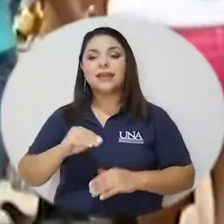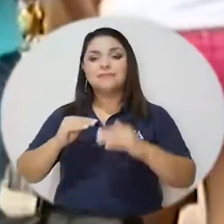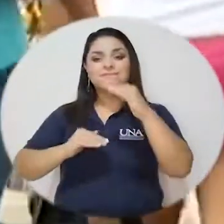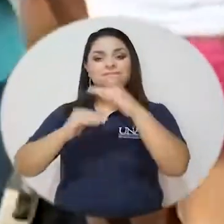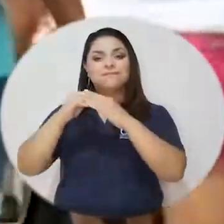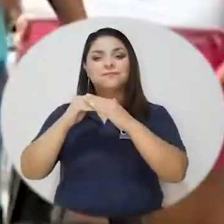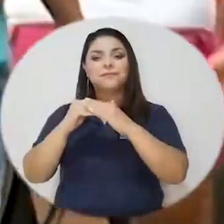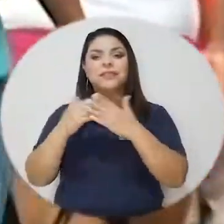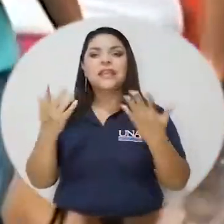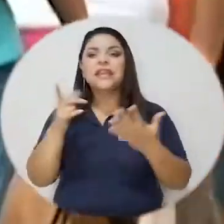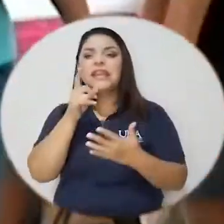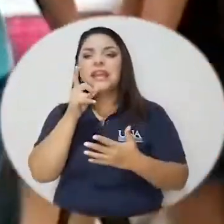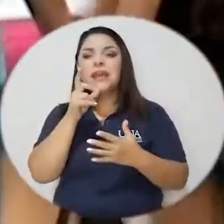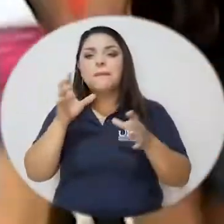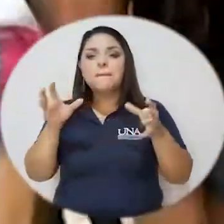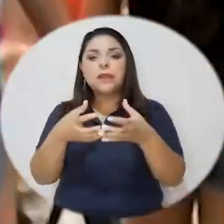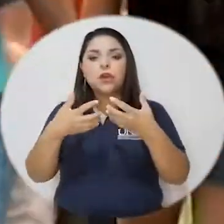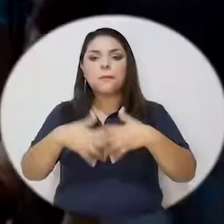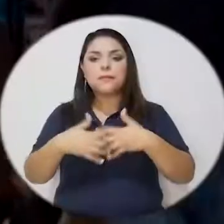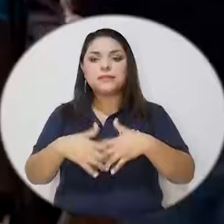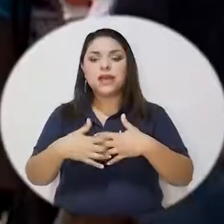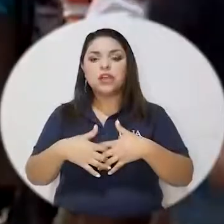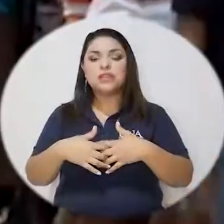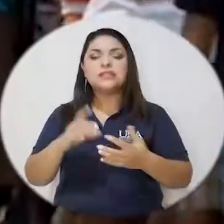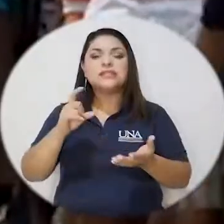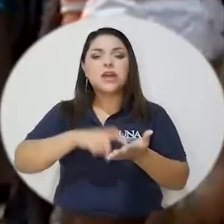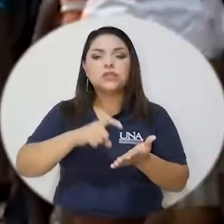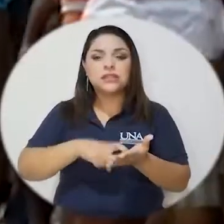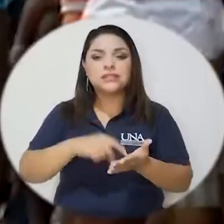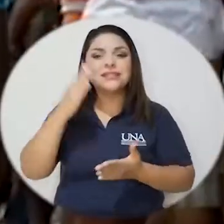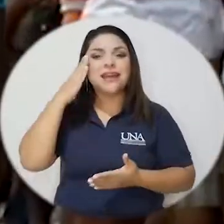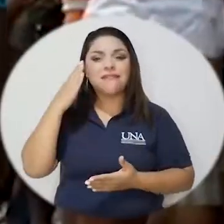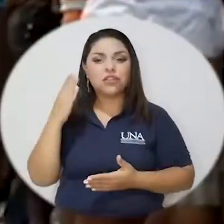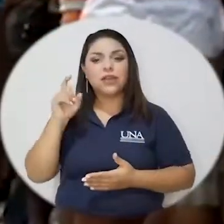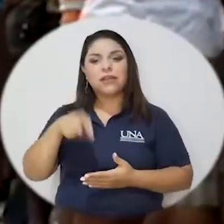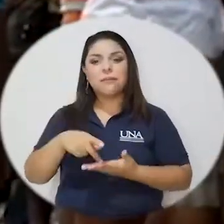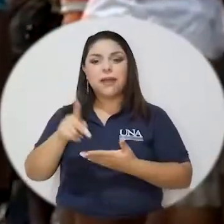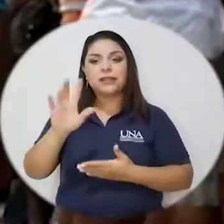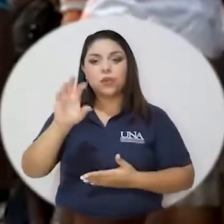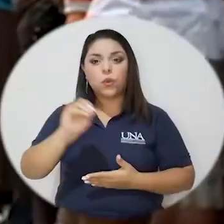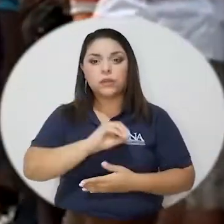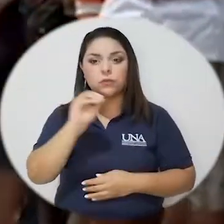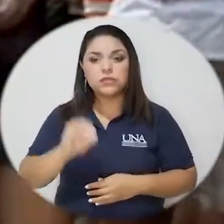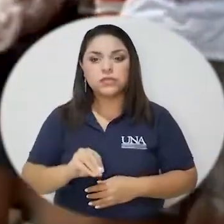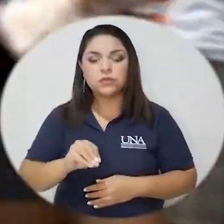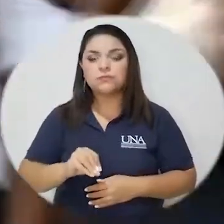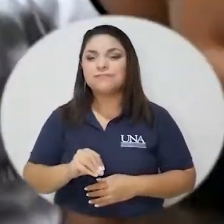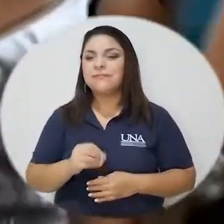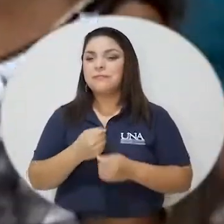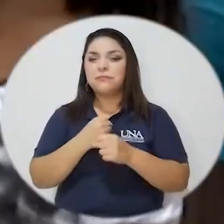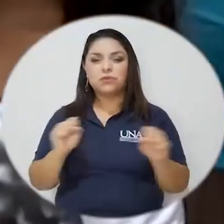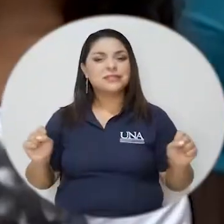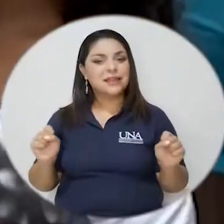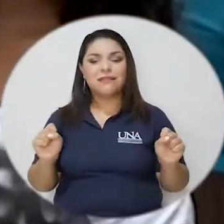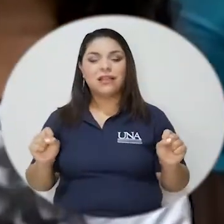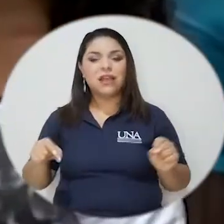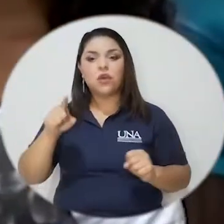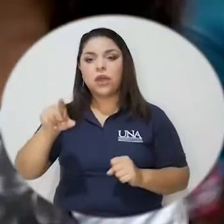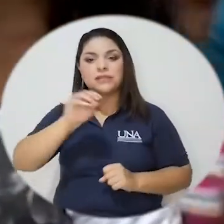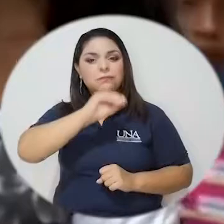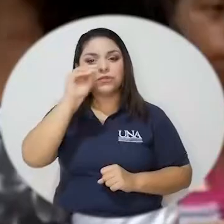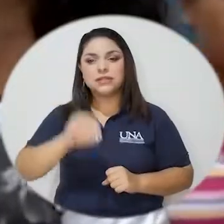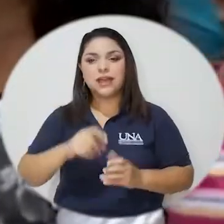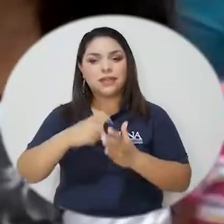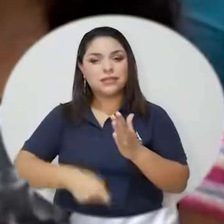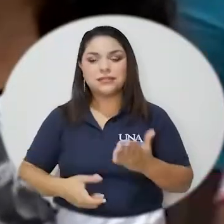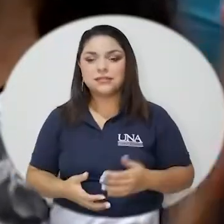¿qué microempresario se endeuda sabiendo que tiene que pagar su capital de trabajo al 50%? Es imposible generar emprendizaje en un país con